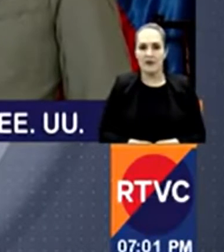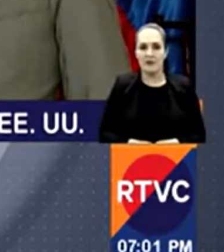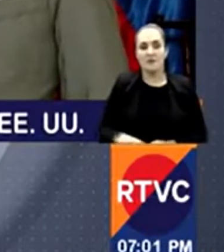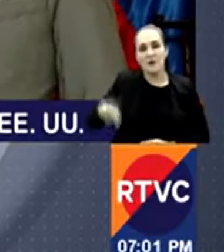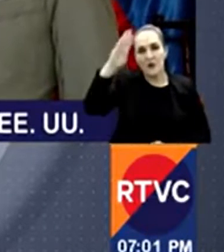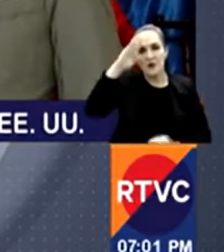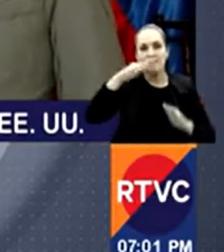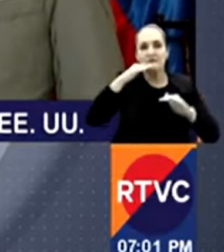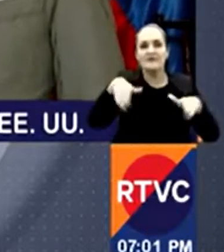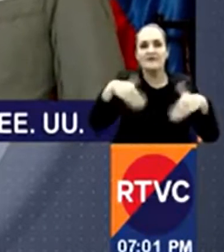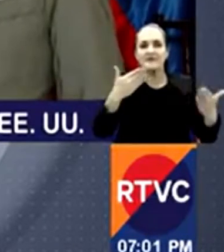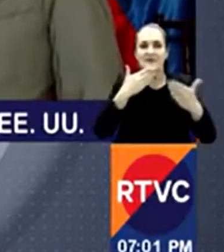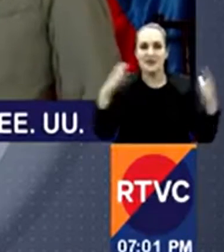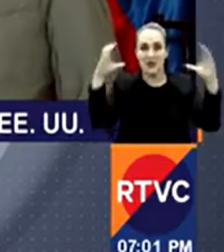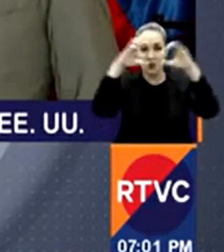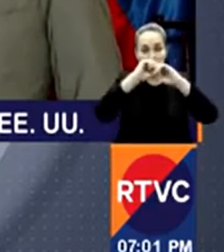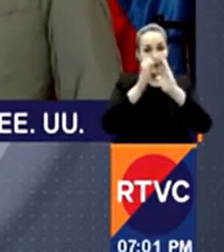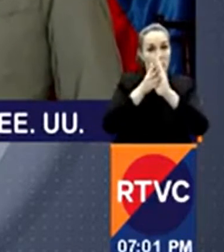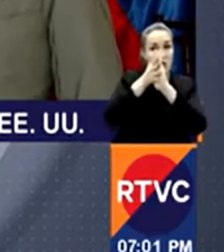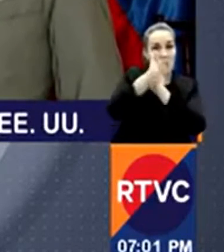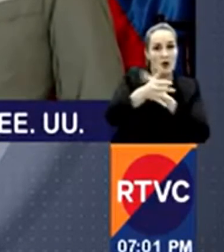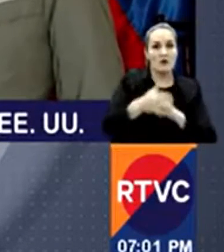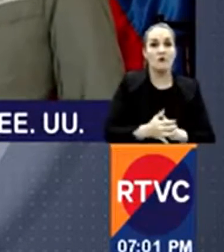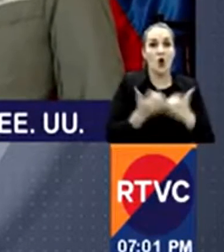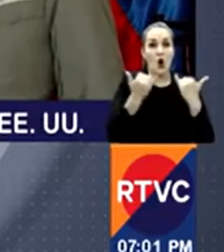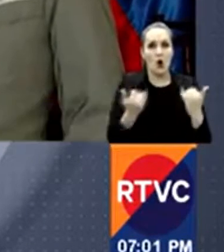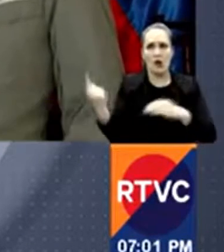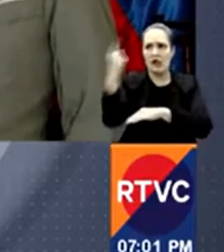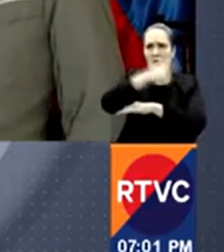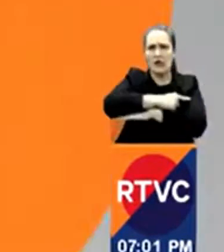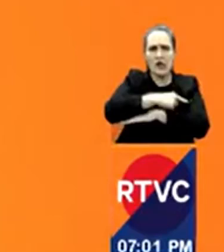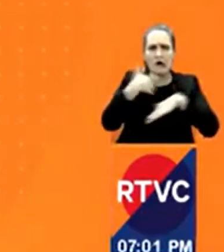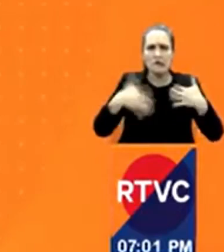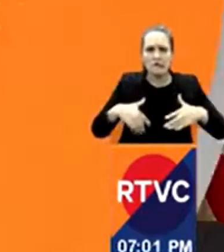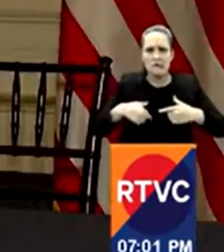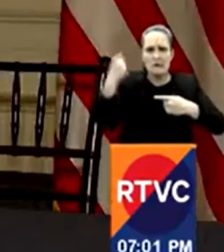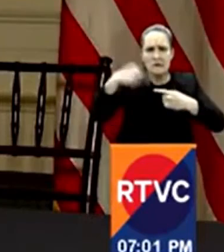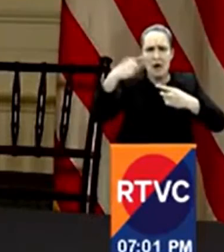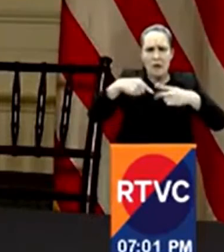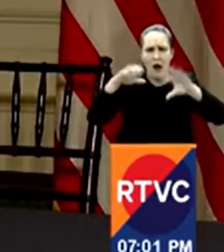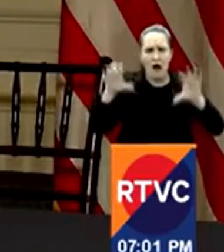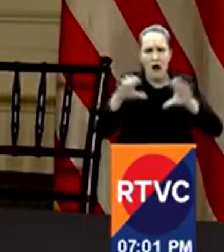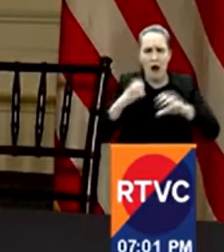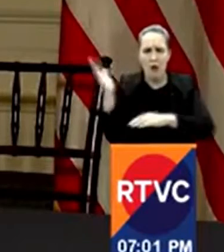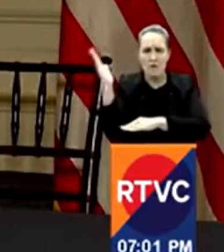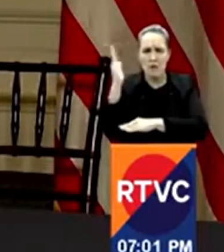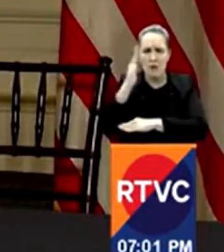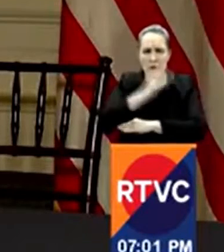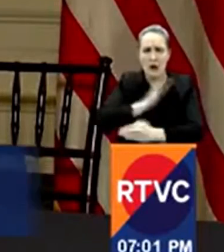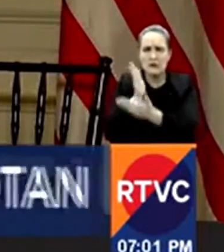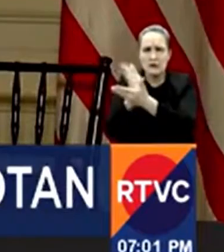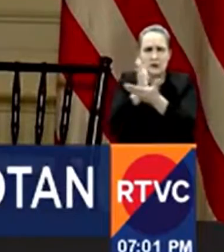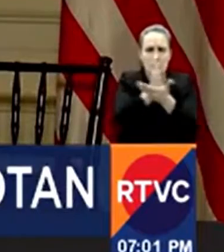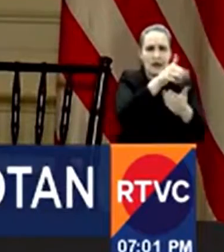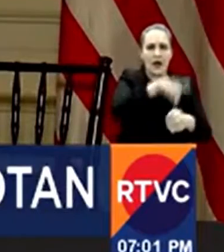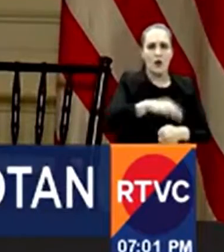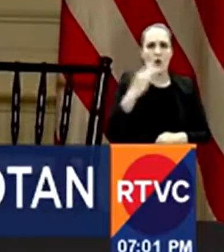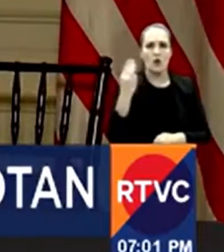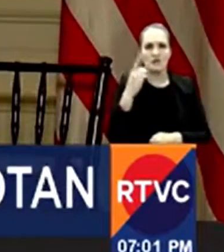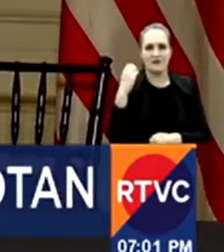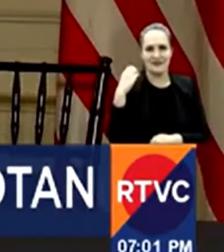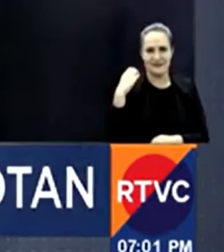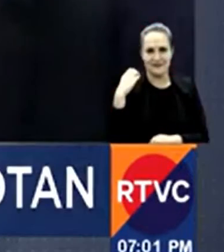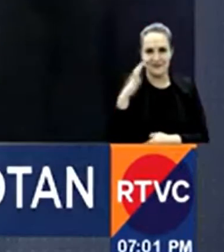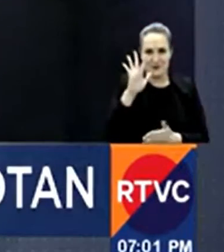Hola, ¿qué tal? Muy buenas noches. Les cuento que fue una agenda maratónica la que vivió el presidente Iván Duque aquí en Washington,